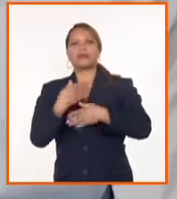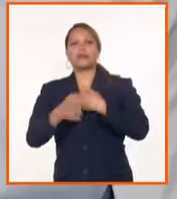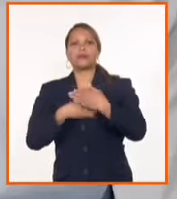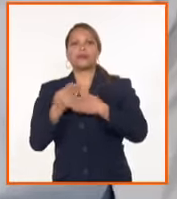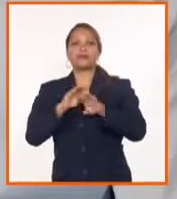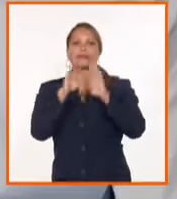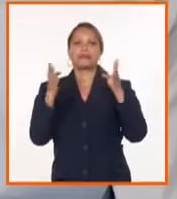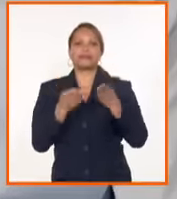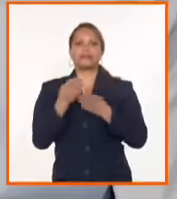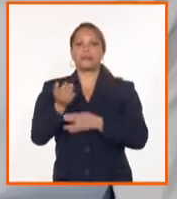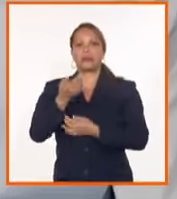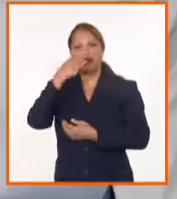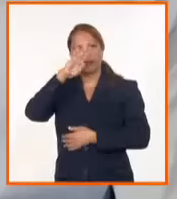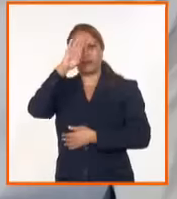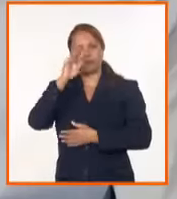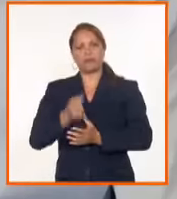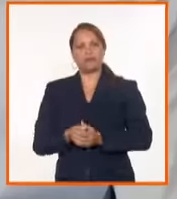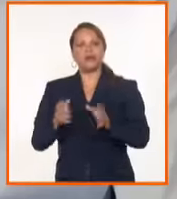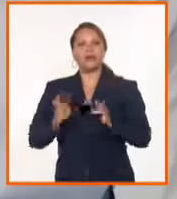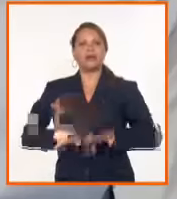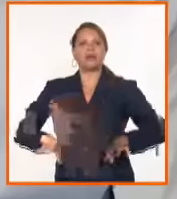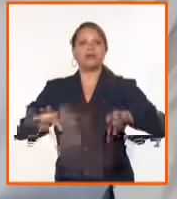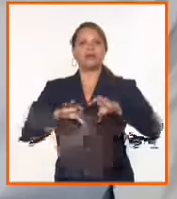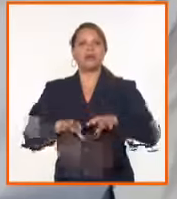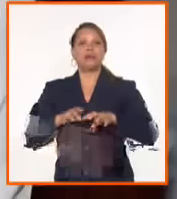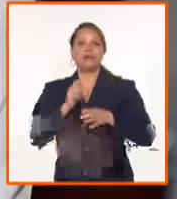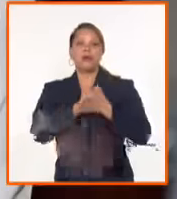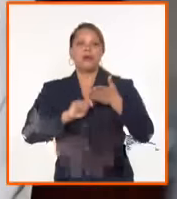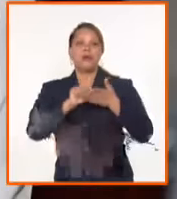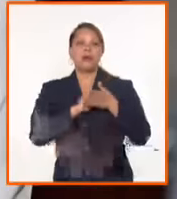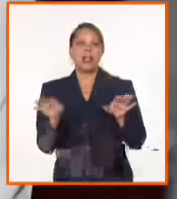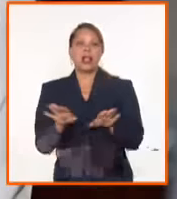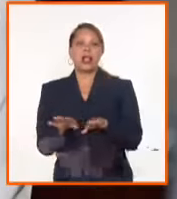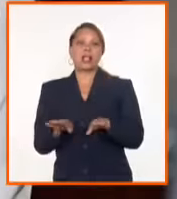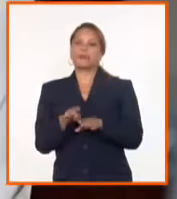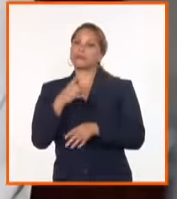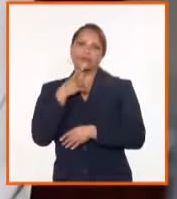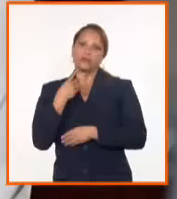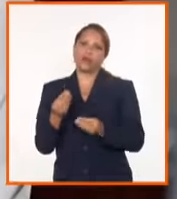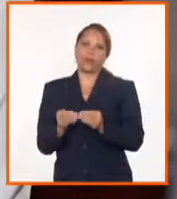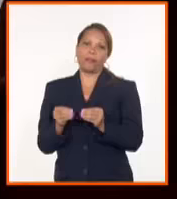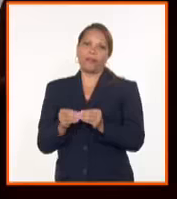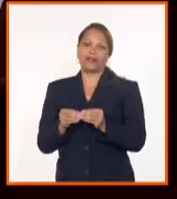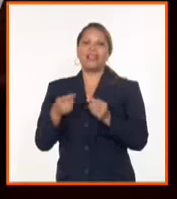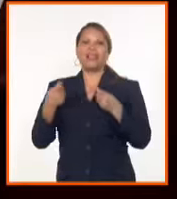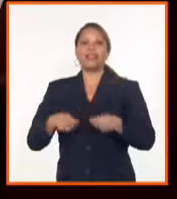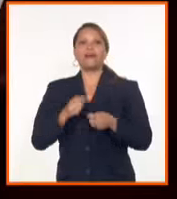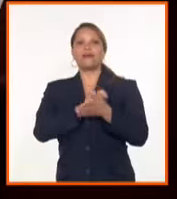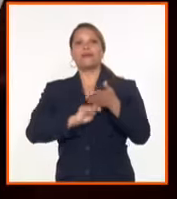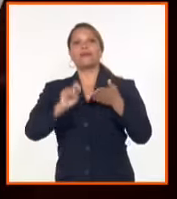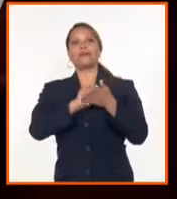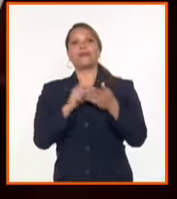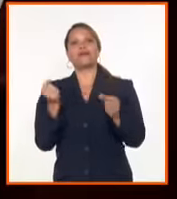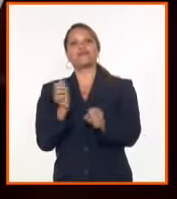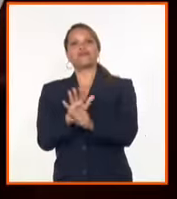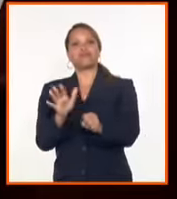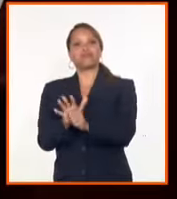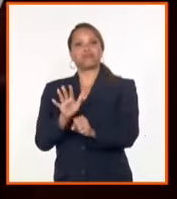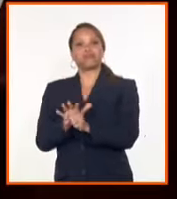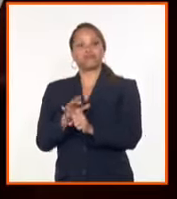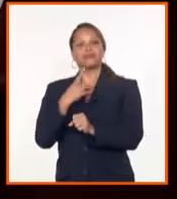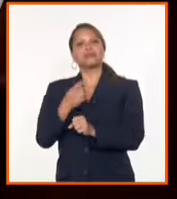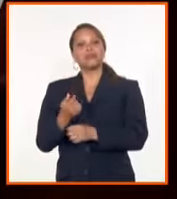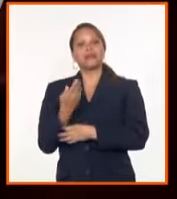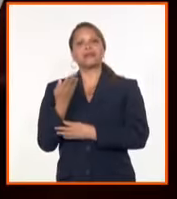realidad. En esas condiciones no cabe tener una agenda vacía. Hay una agenda llena, yo diría una agenda